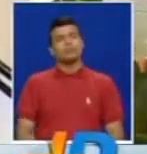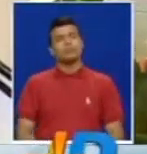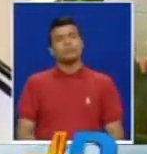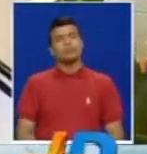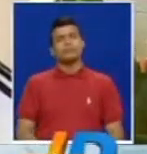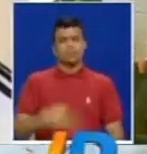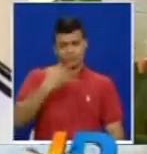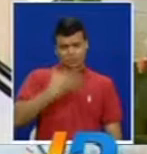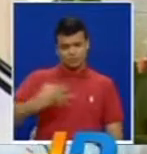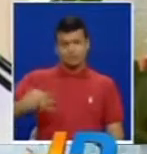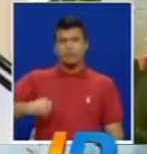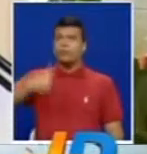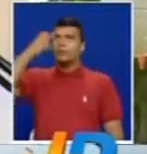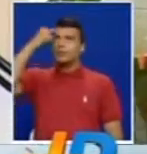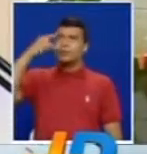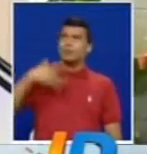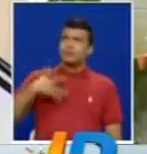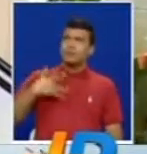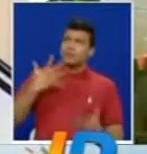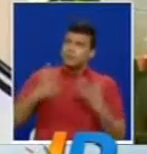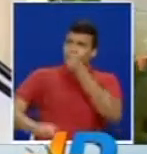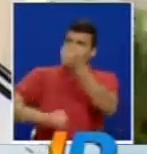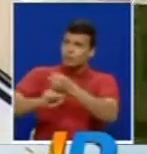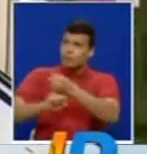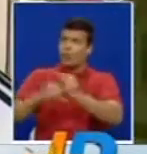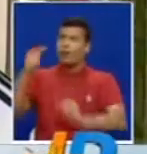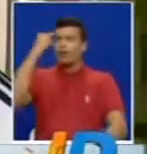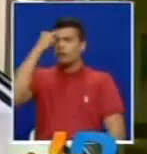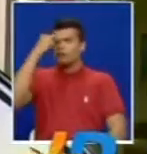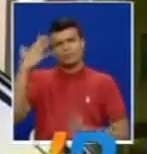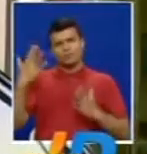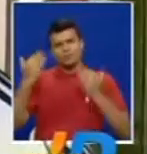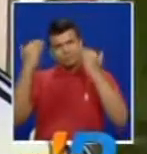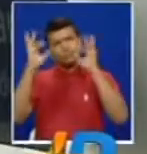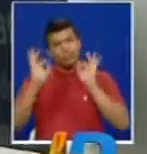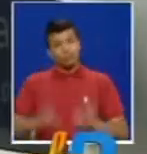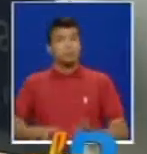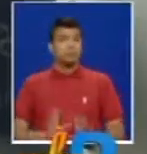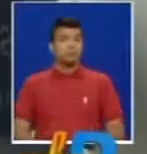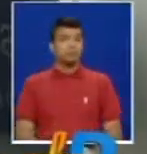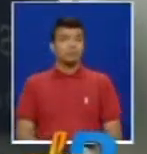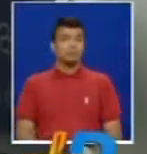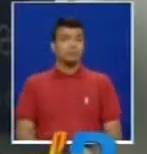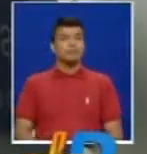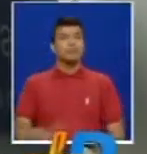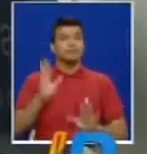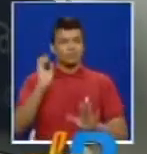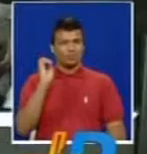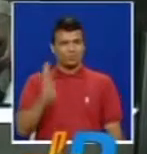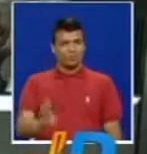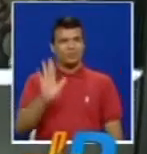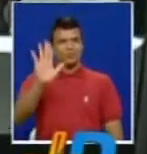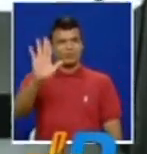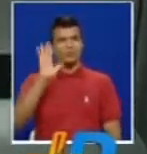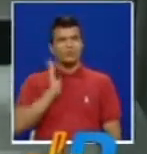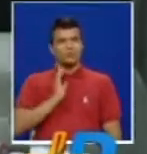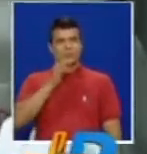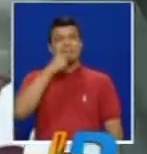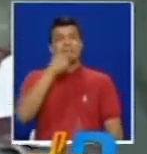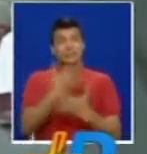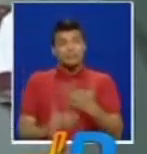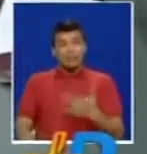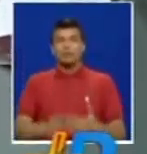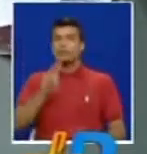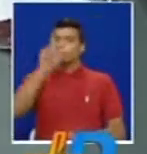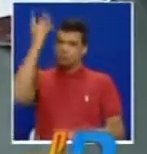he querido hacerlo, entonces me parece que es algo muy necesario, ¿no? El Banco de Sangre del HV está atendiendo donantes